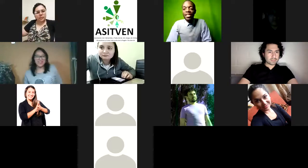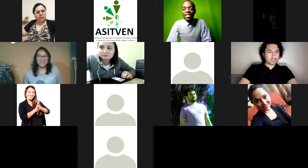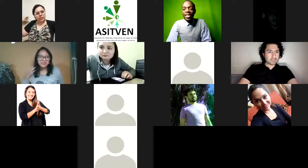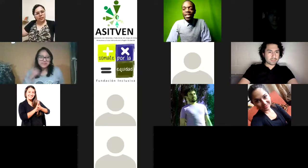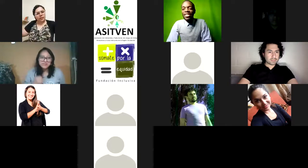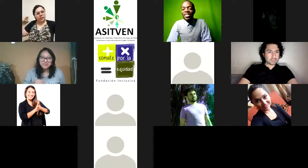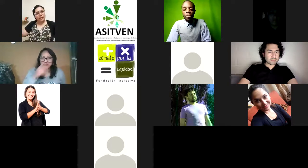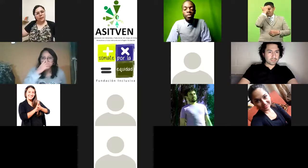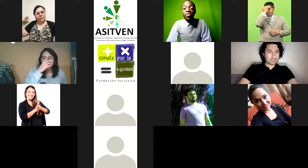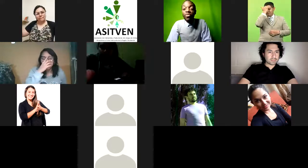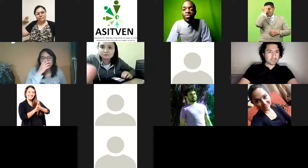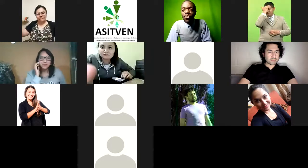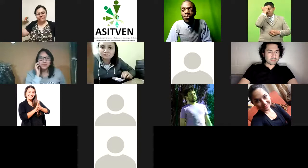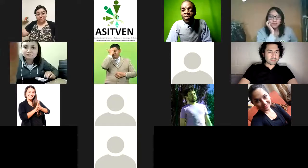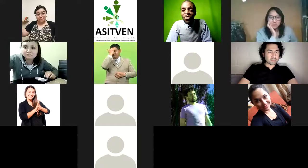¿Sí?